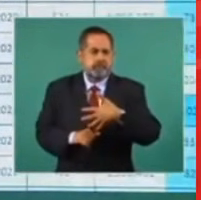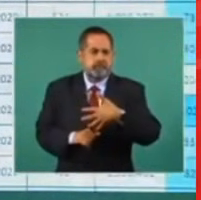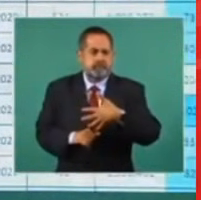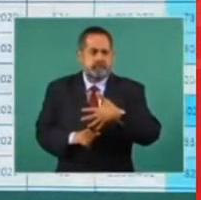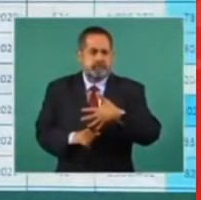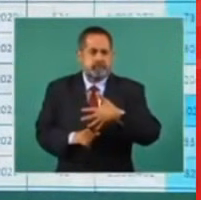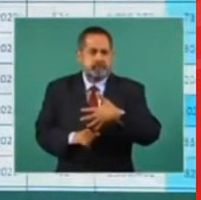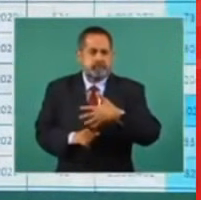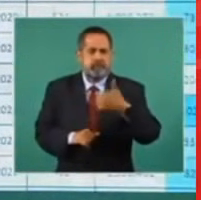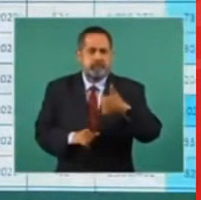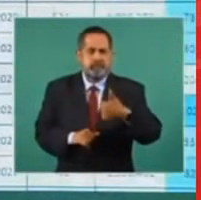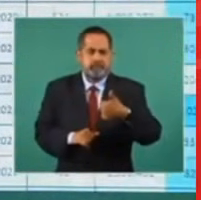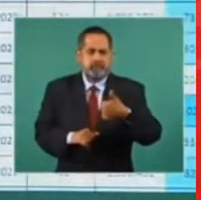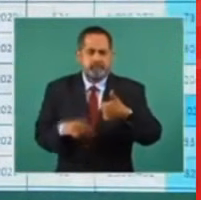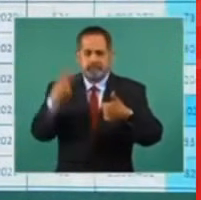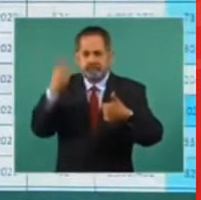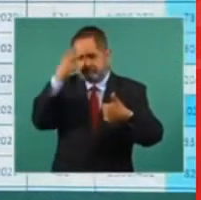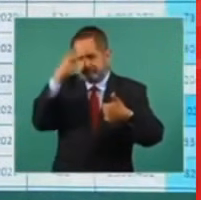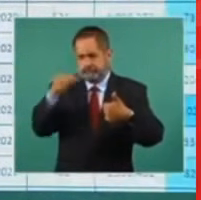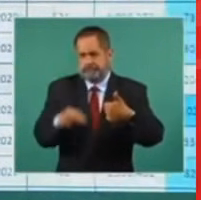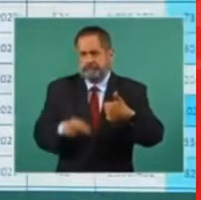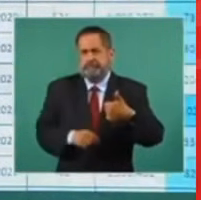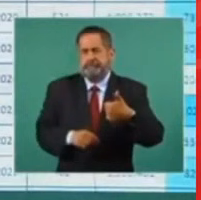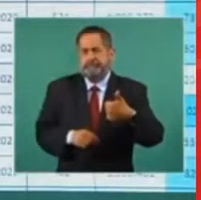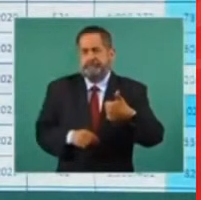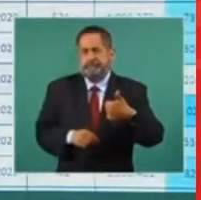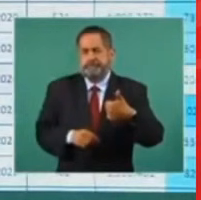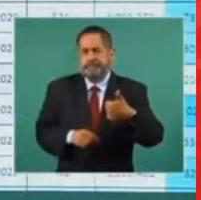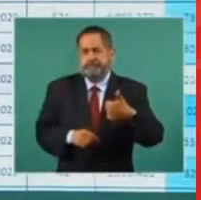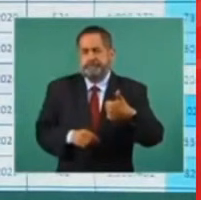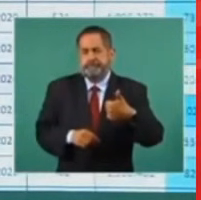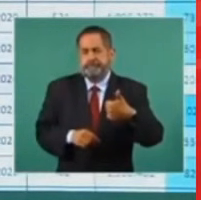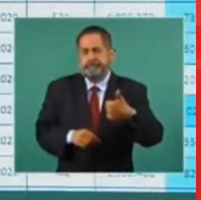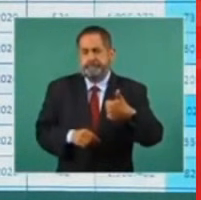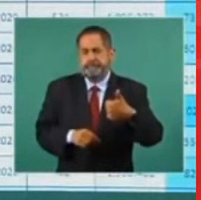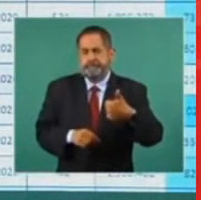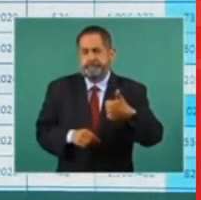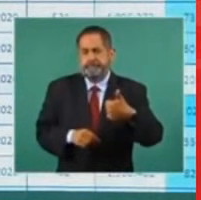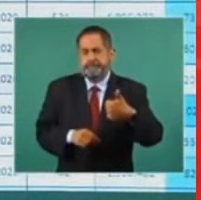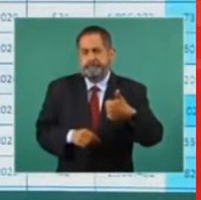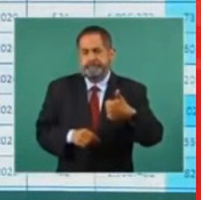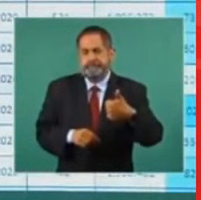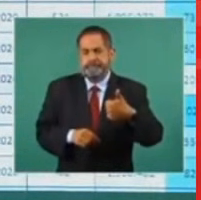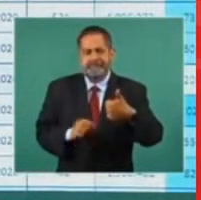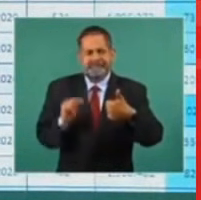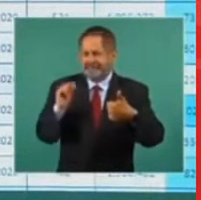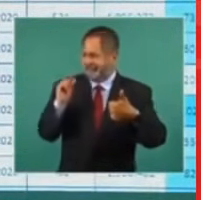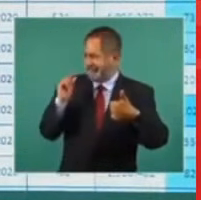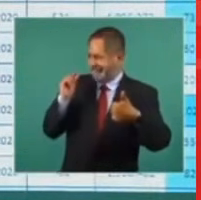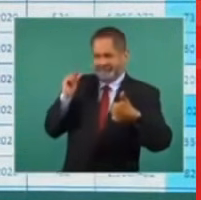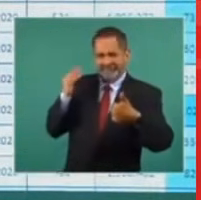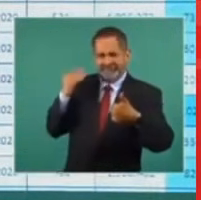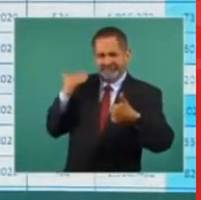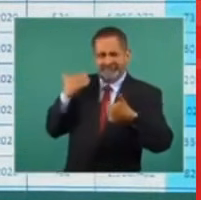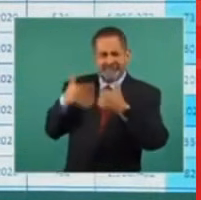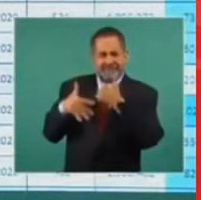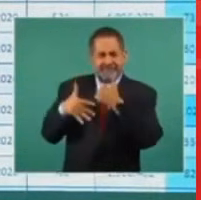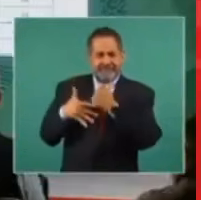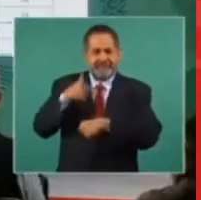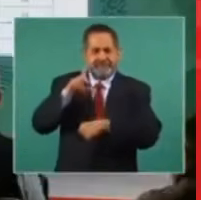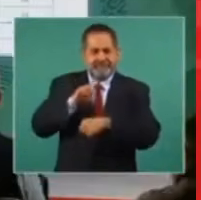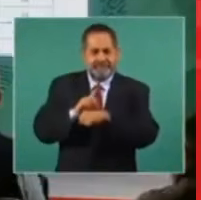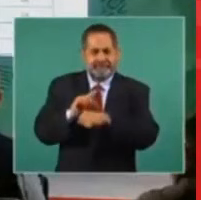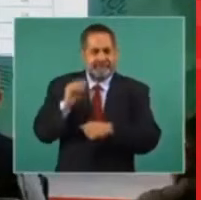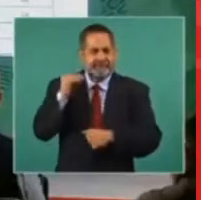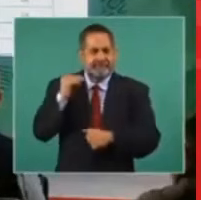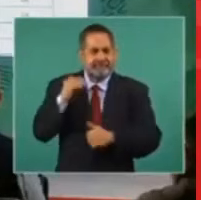decía Ortega y Gasset, que el hombre es él y su circunstancia, así somos también los mexicanos. Si nos comparamos con Estados Unidos,